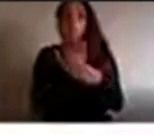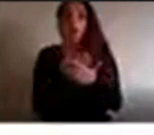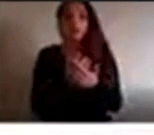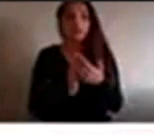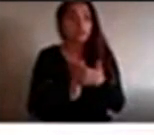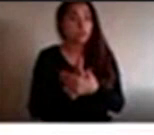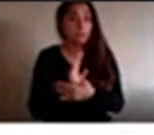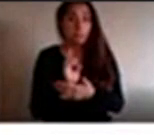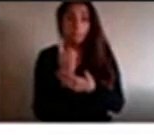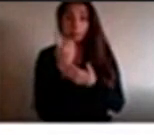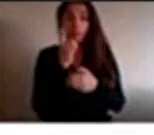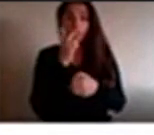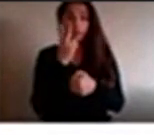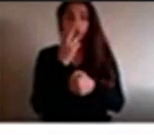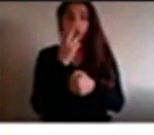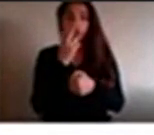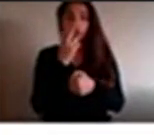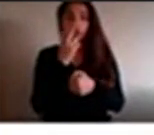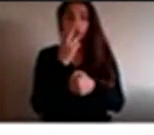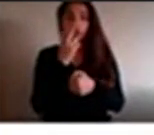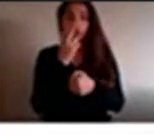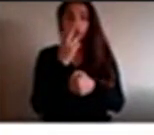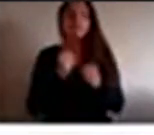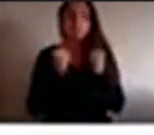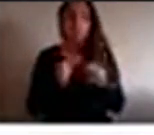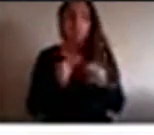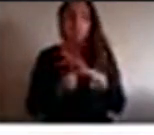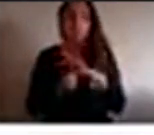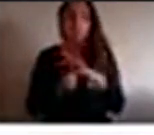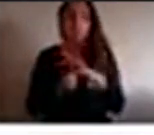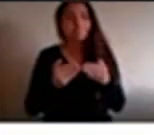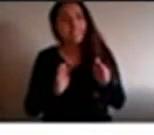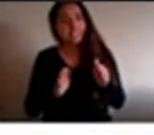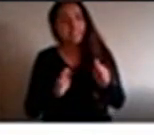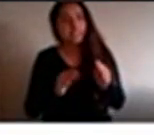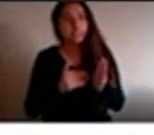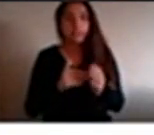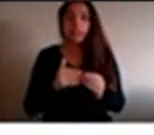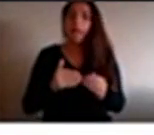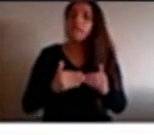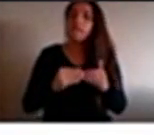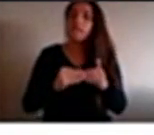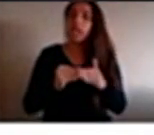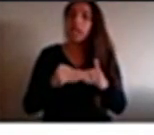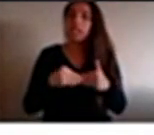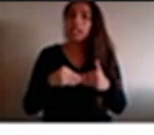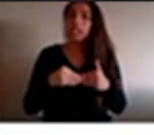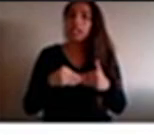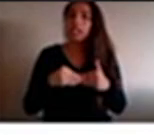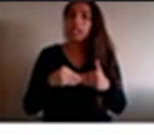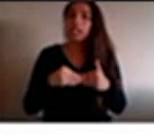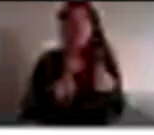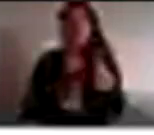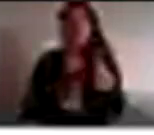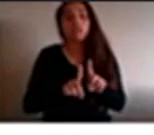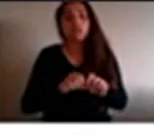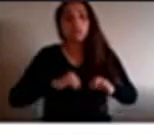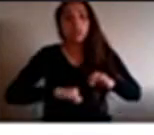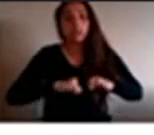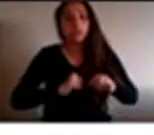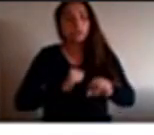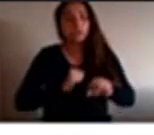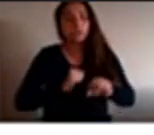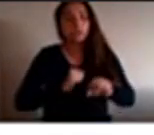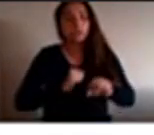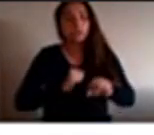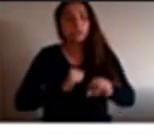pudo cumplir de manera alternativa. Es decir, aquellas empresas que no podían contratar de manera directa a personas con